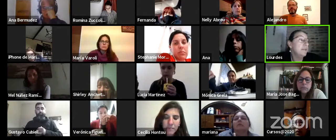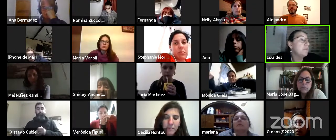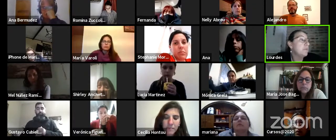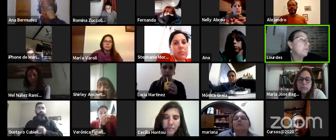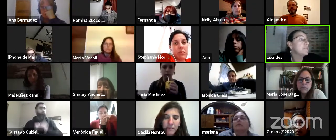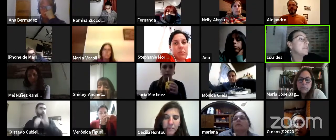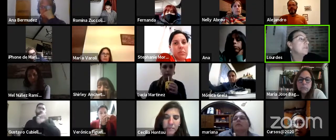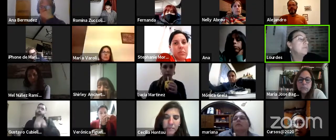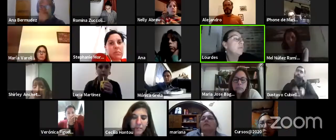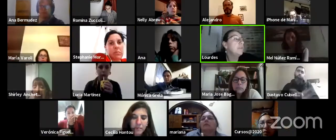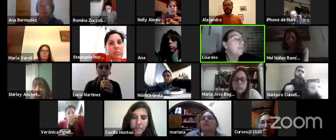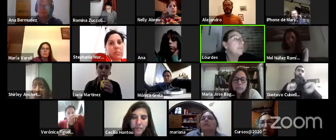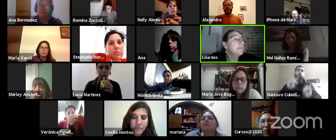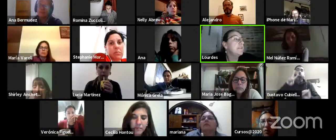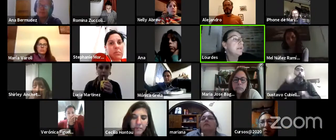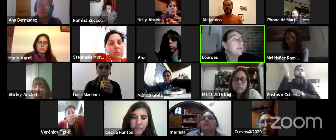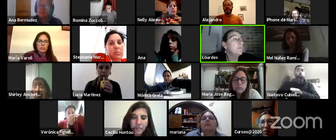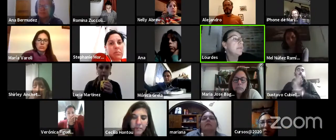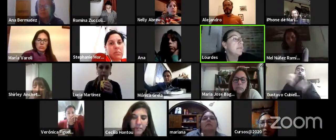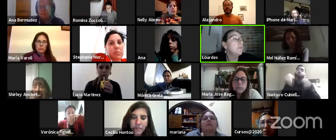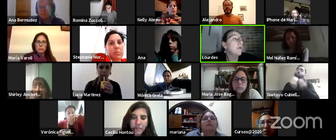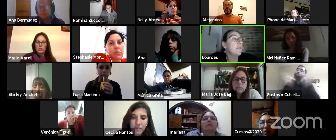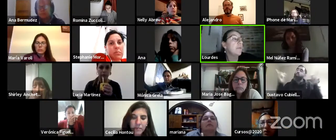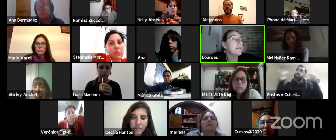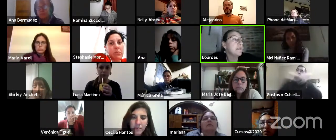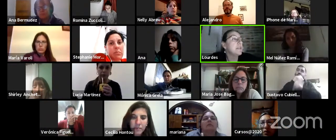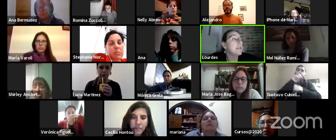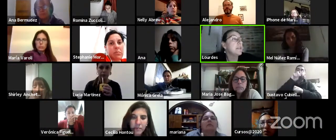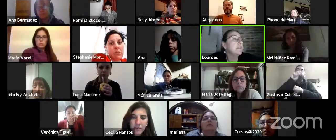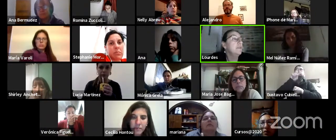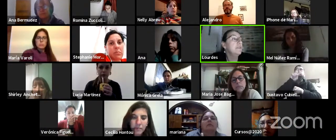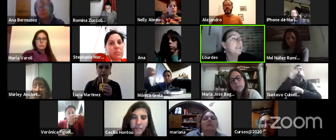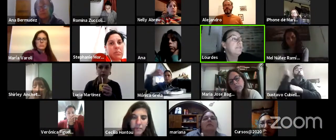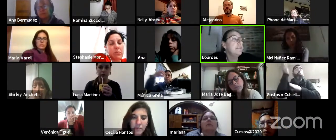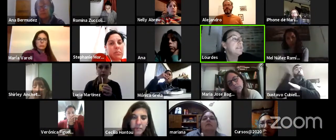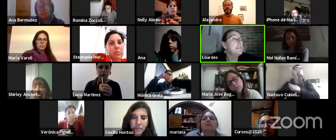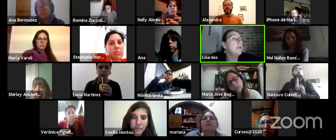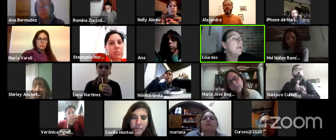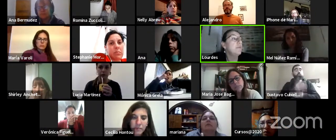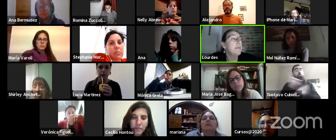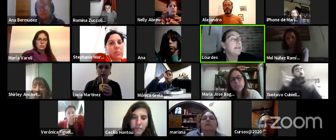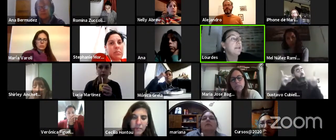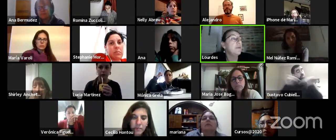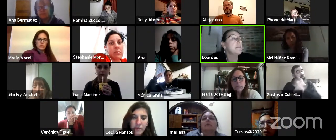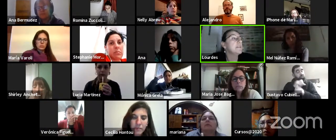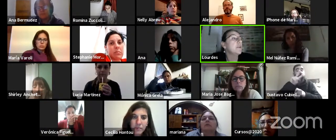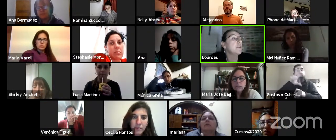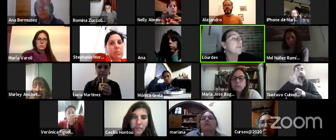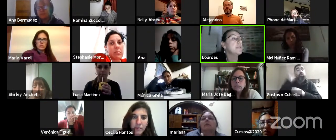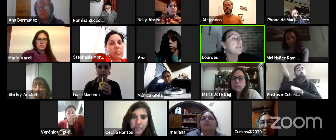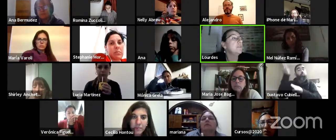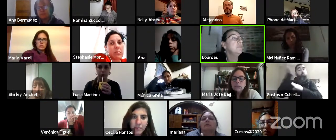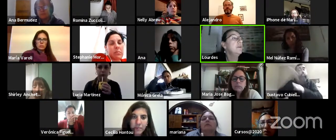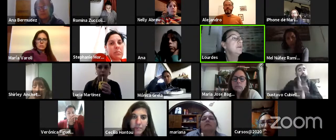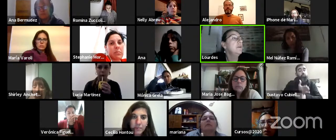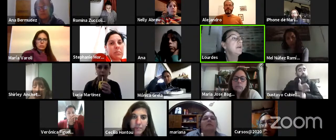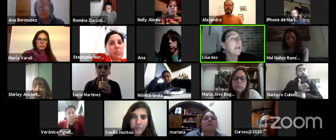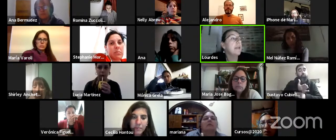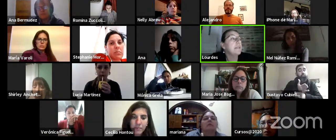Imposible, 2%, muy difícil, un 21,6%, difícil, un